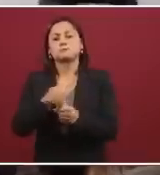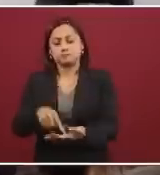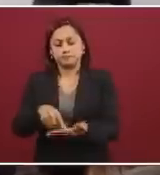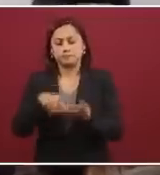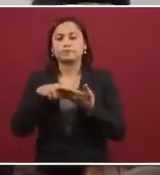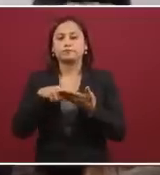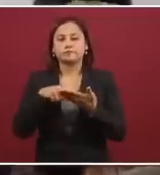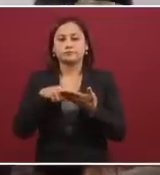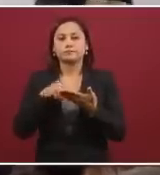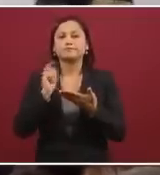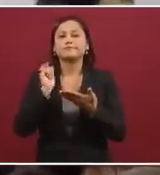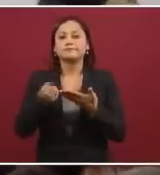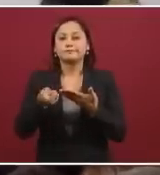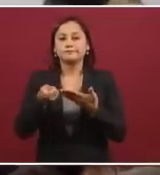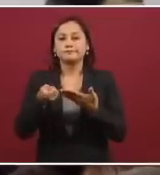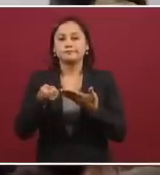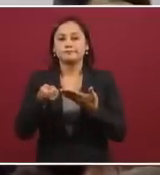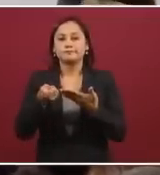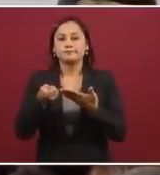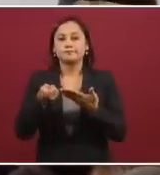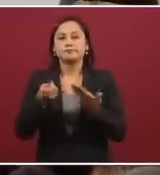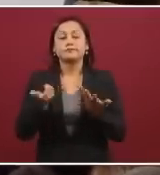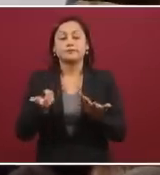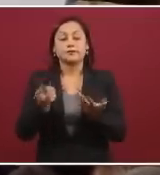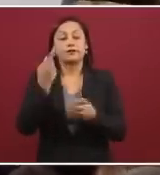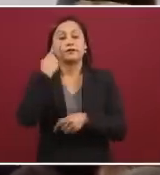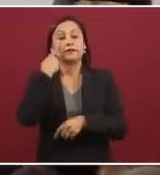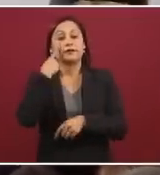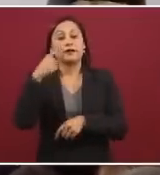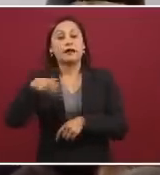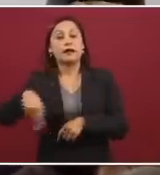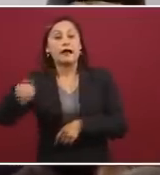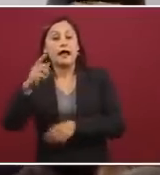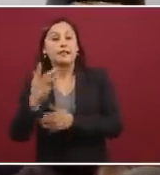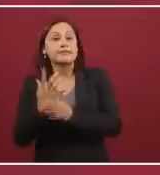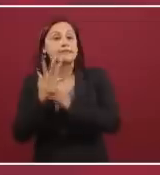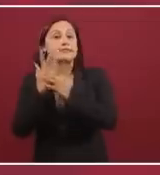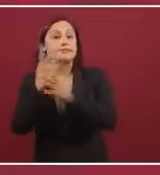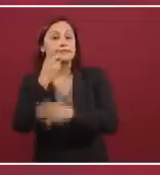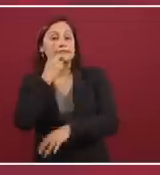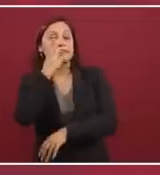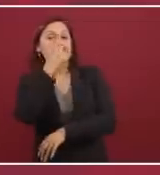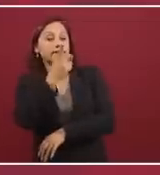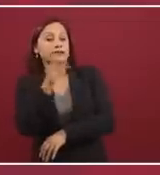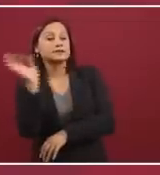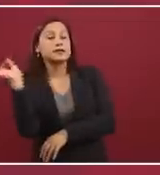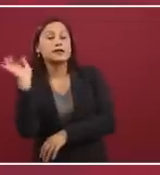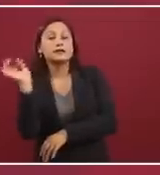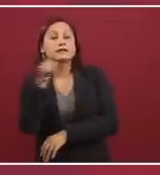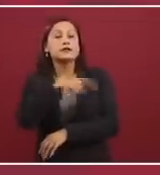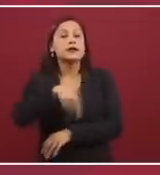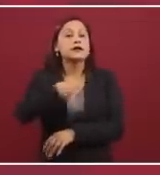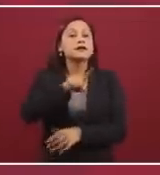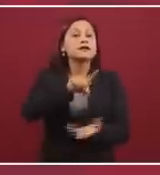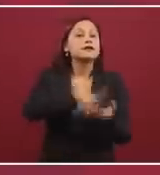se presume y hay pruebas de que existe corrupción